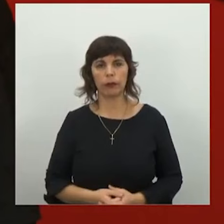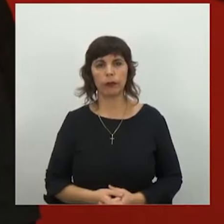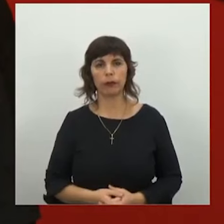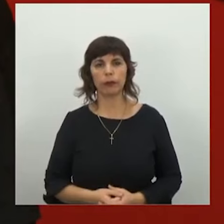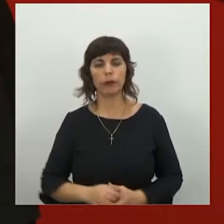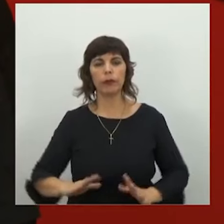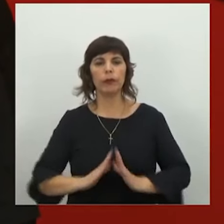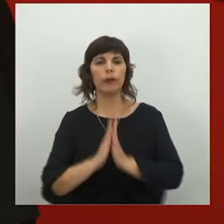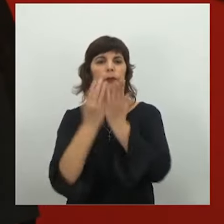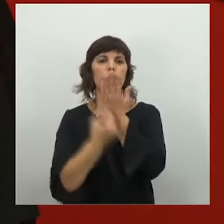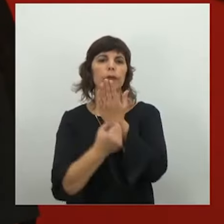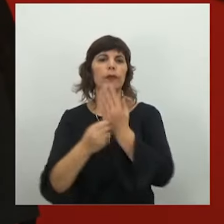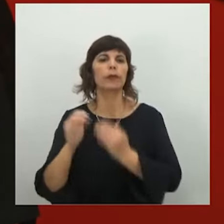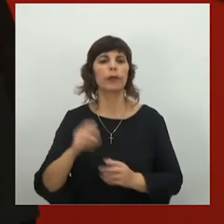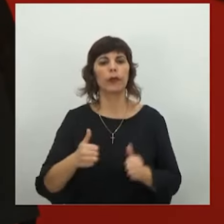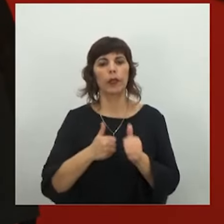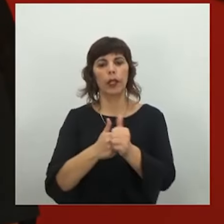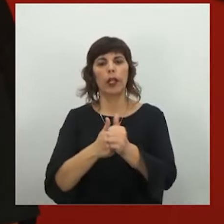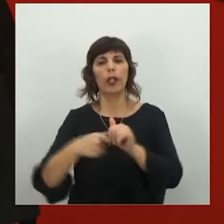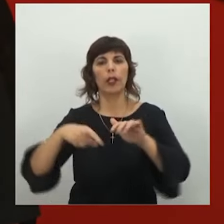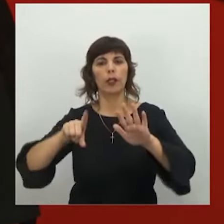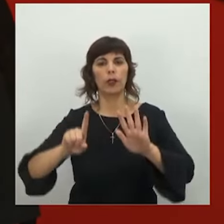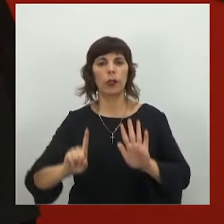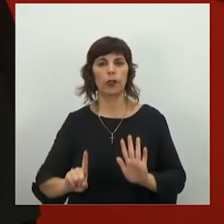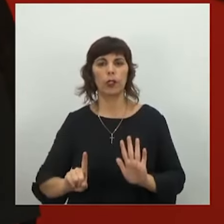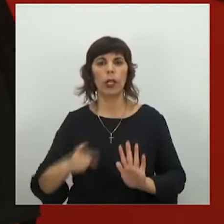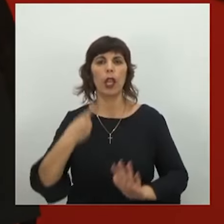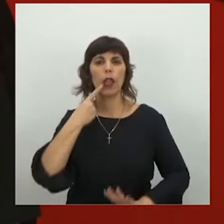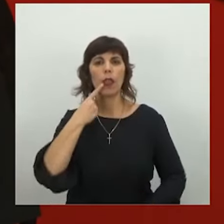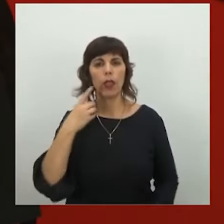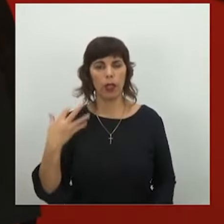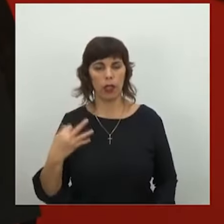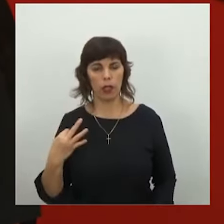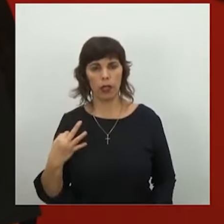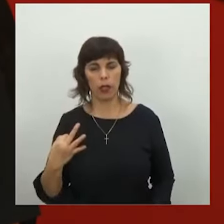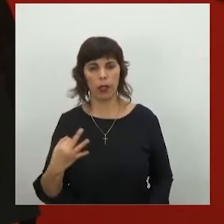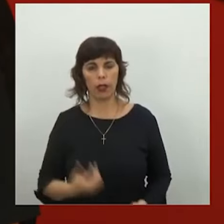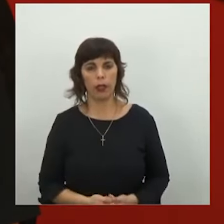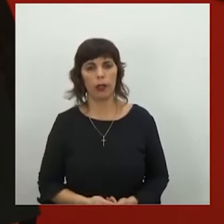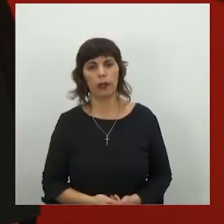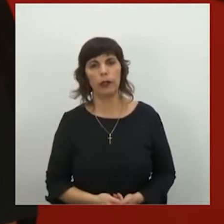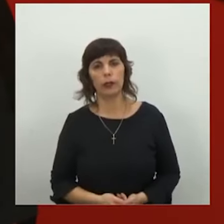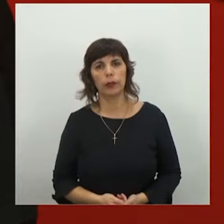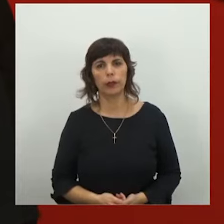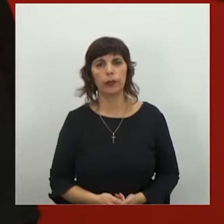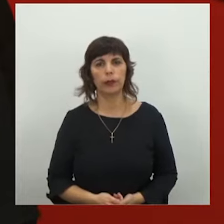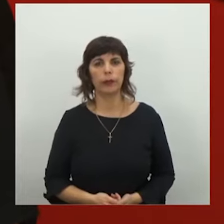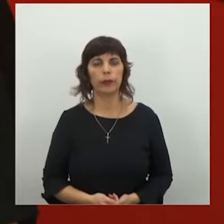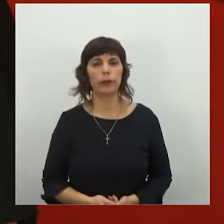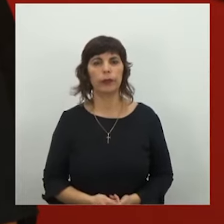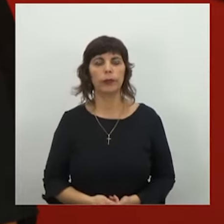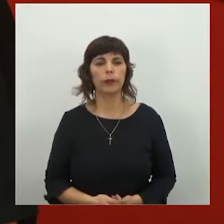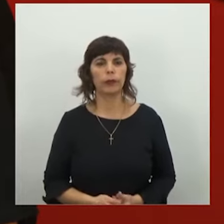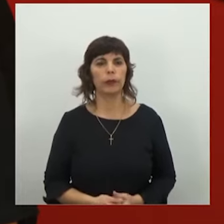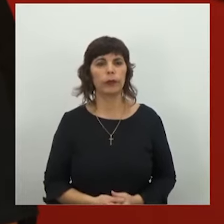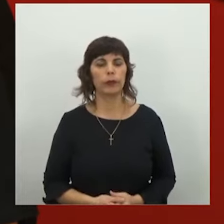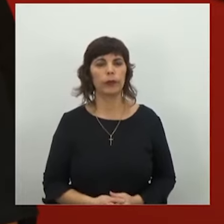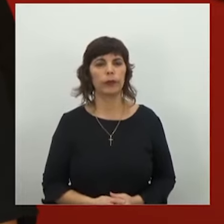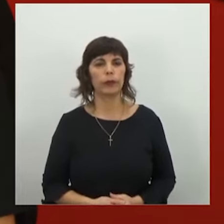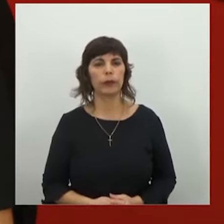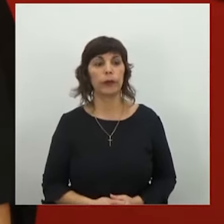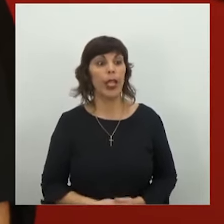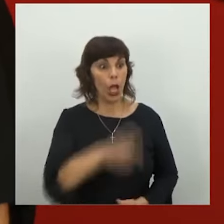los Hechos, capítulo 6, dice la Biblia que cuando muchos de los nuevos